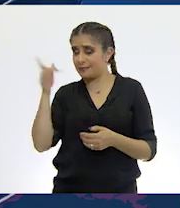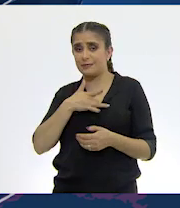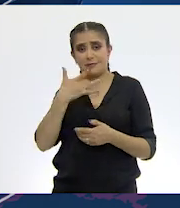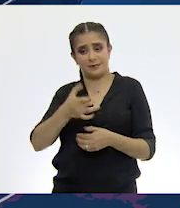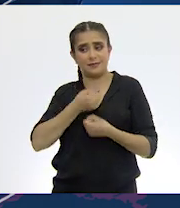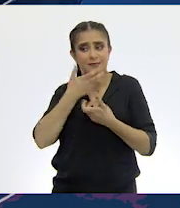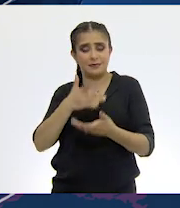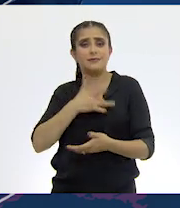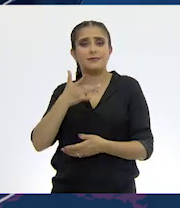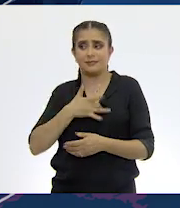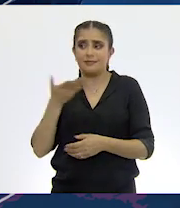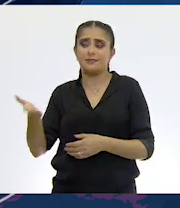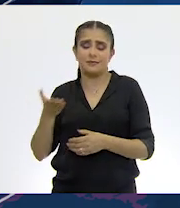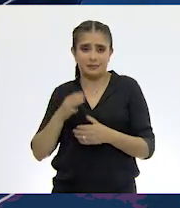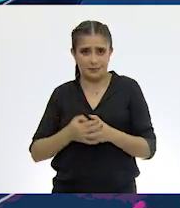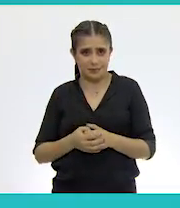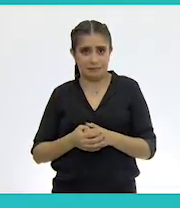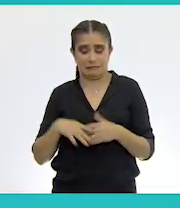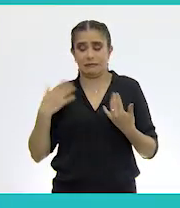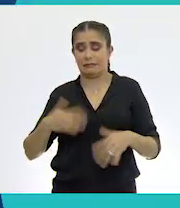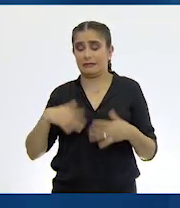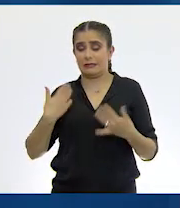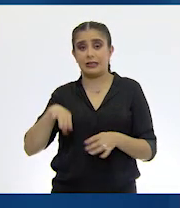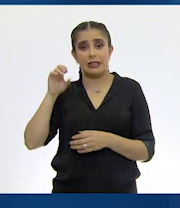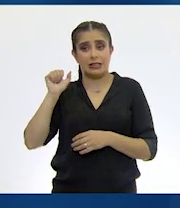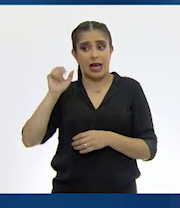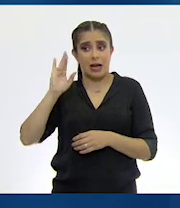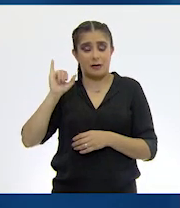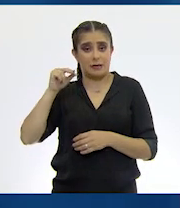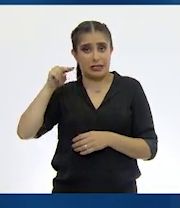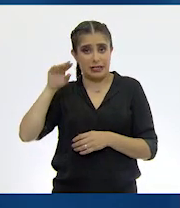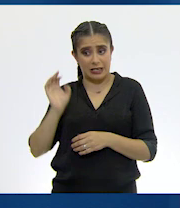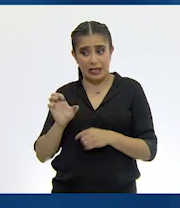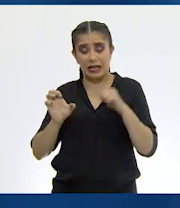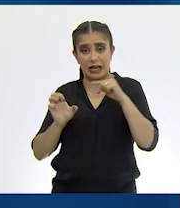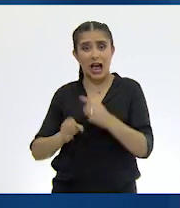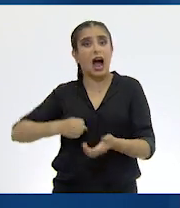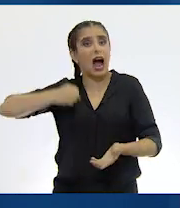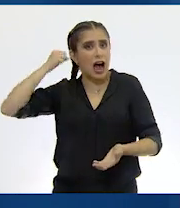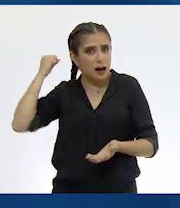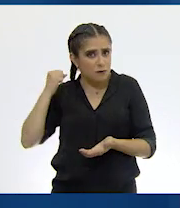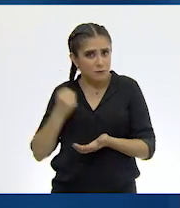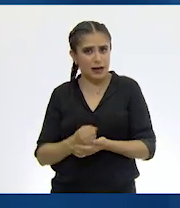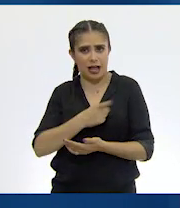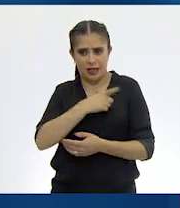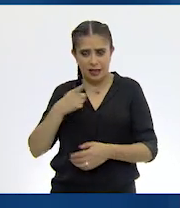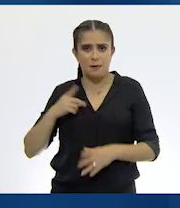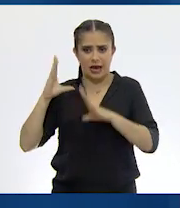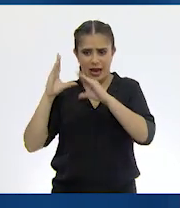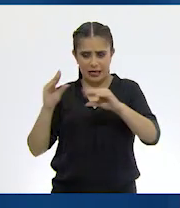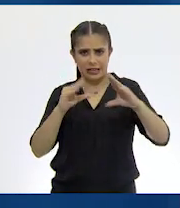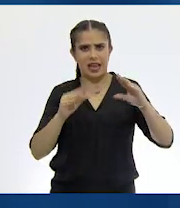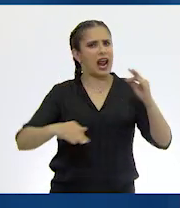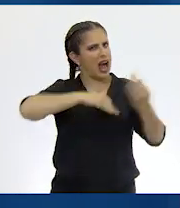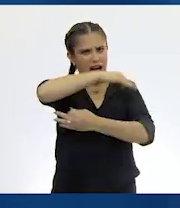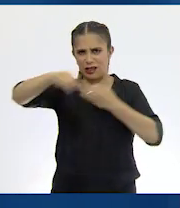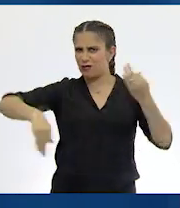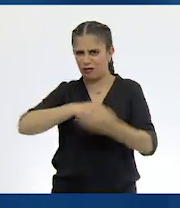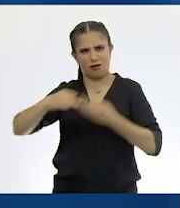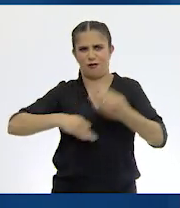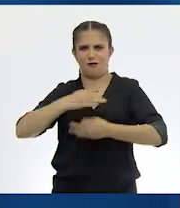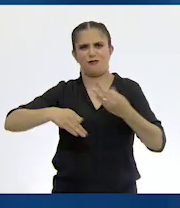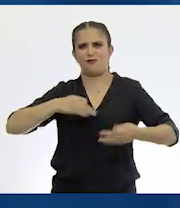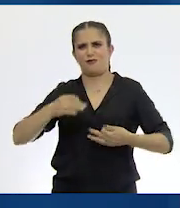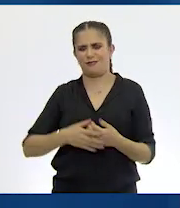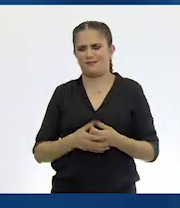María? Yo creo que Jaime Sabines debería de estar obligado en todas las asignaturas. Claro que